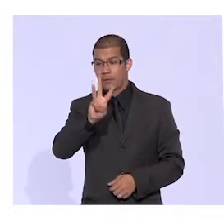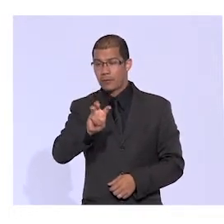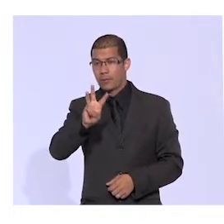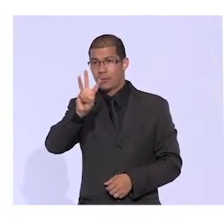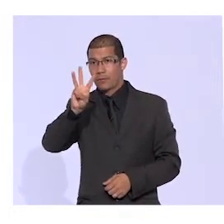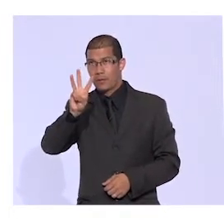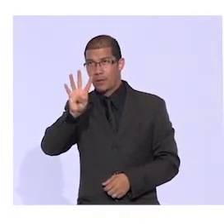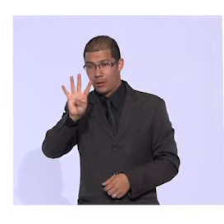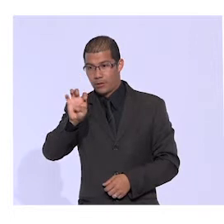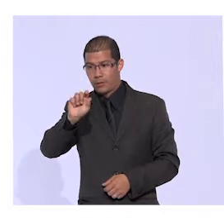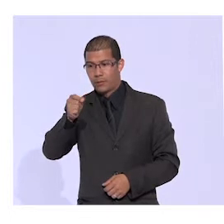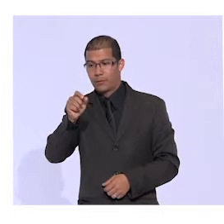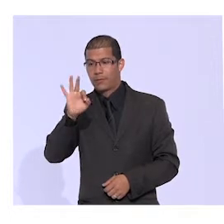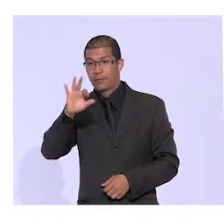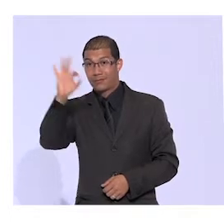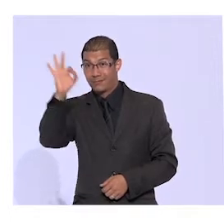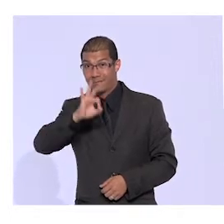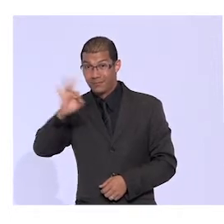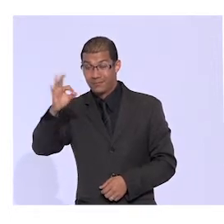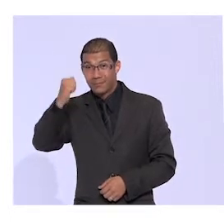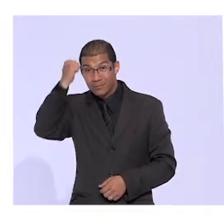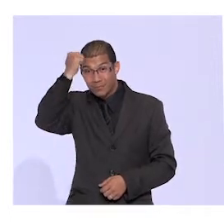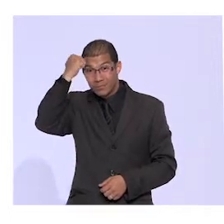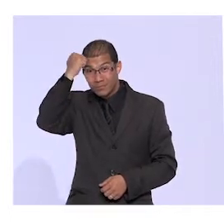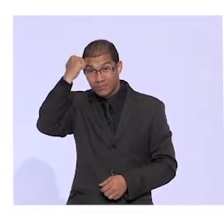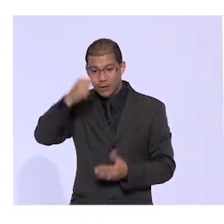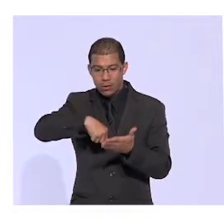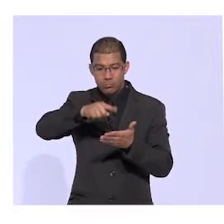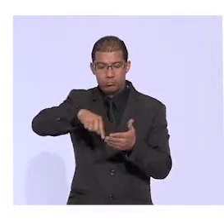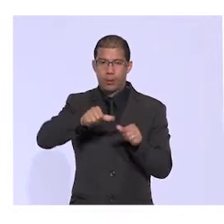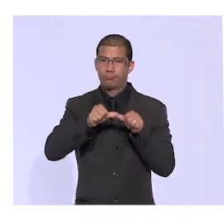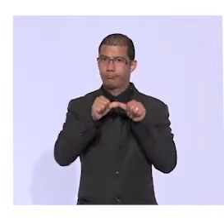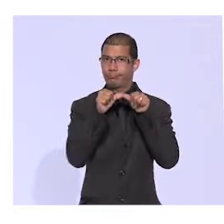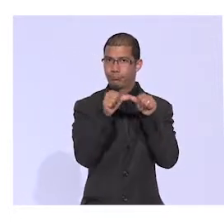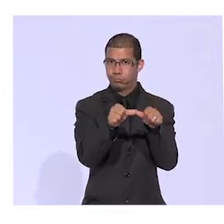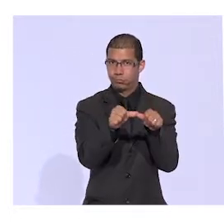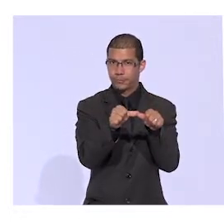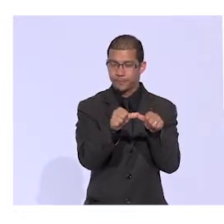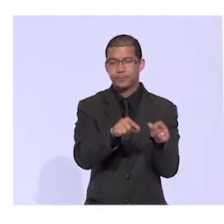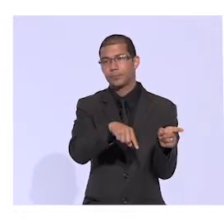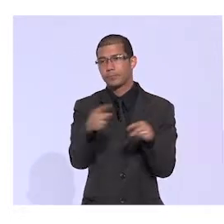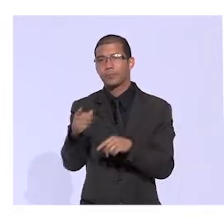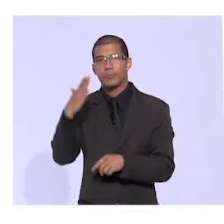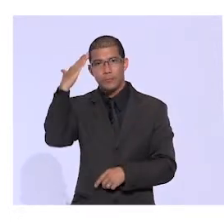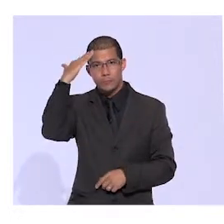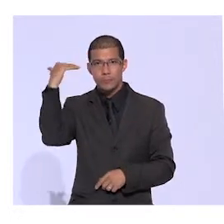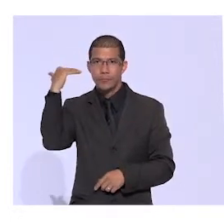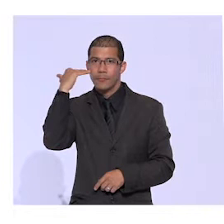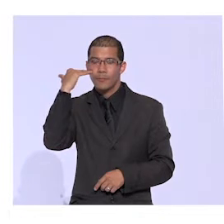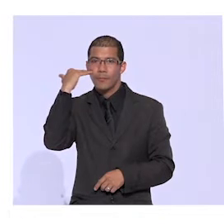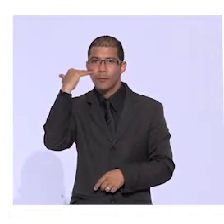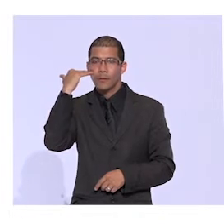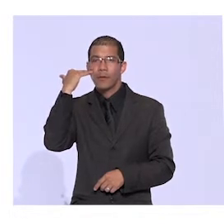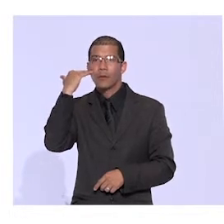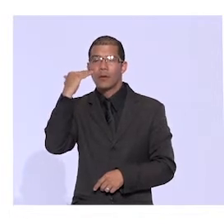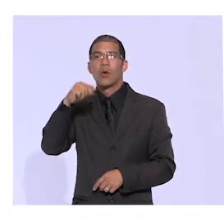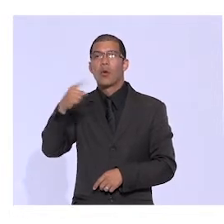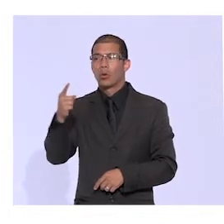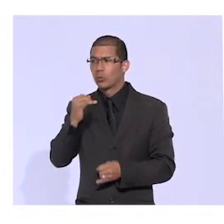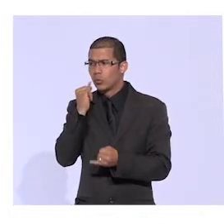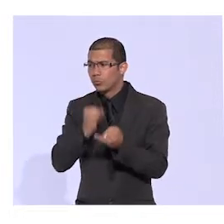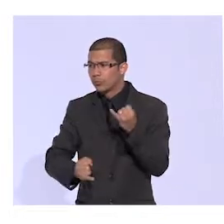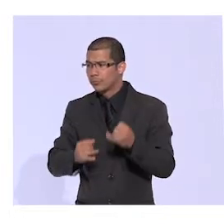89,3% de profesores docentes con contrato permanente. El siguiente, Corea. Y el último, Perú.